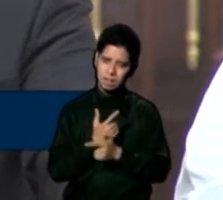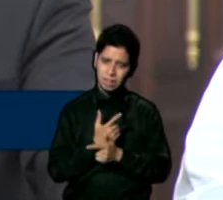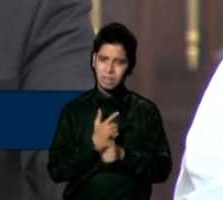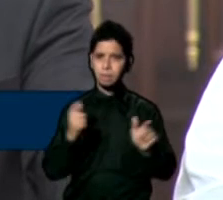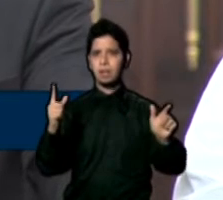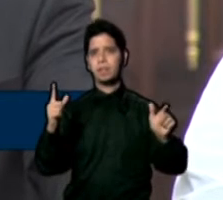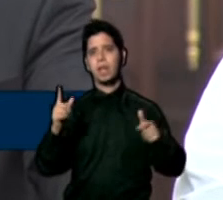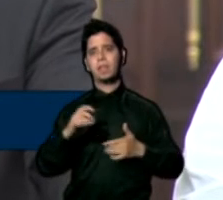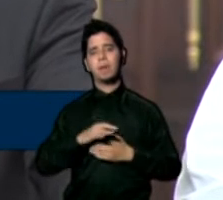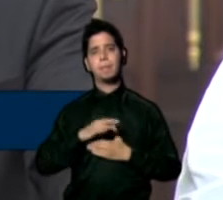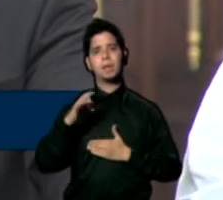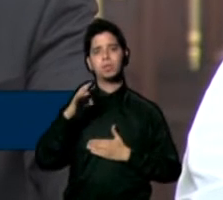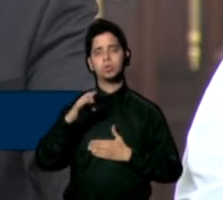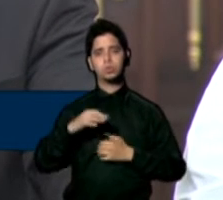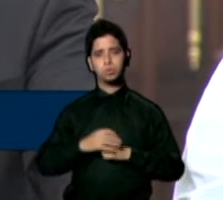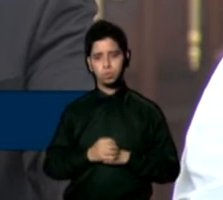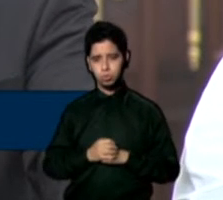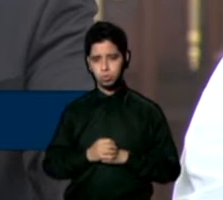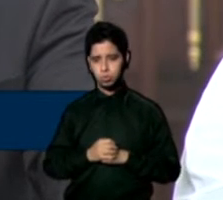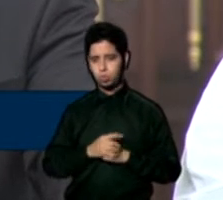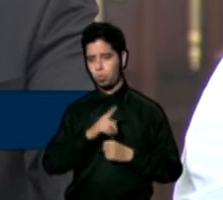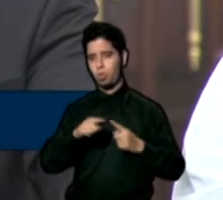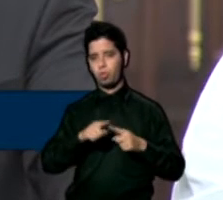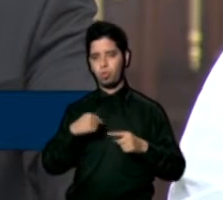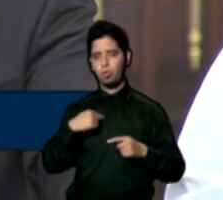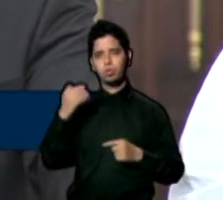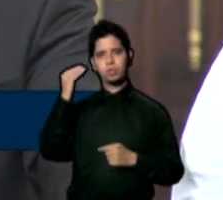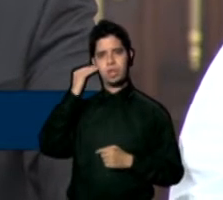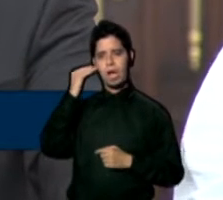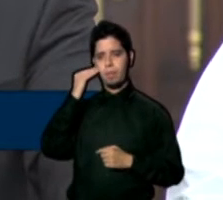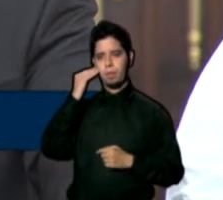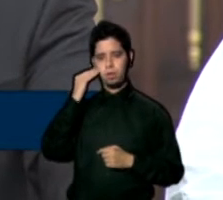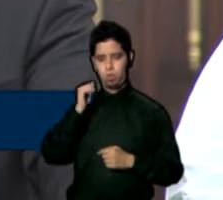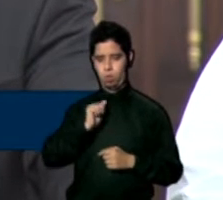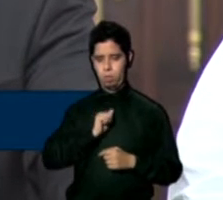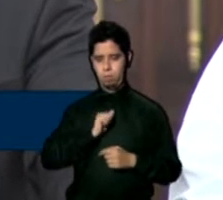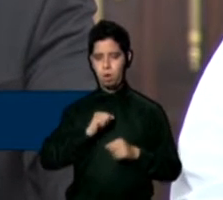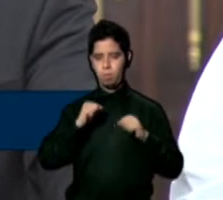cuando uno sabe que ha recorrido el buen camino.